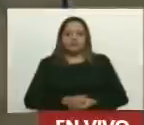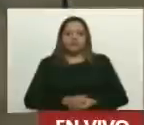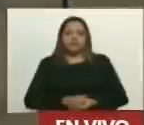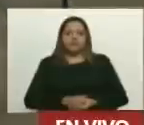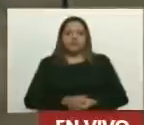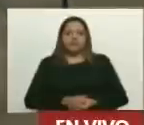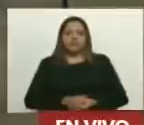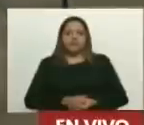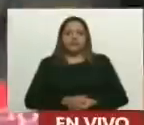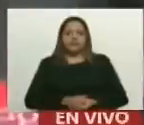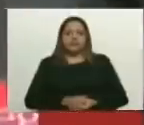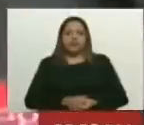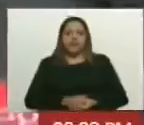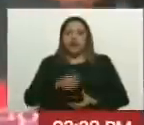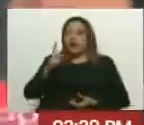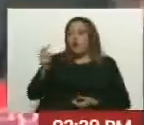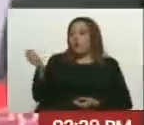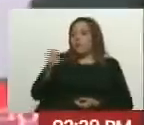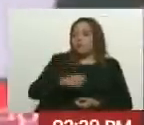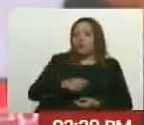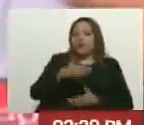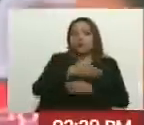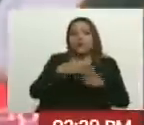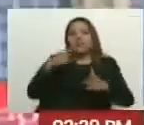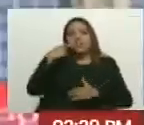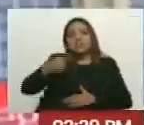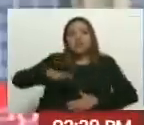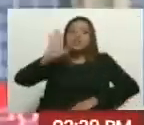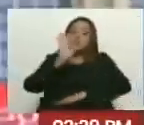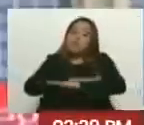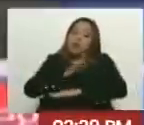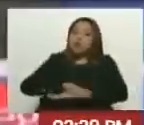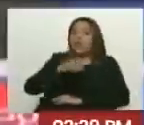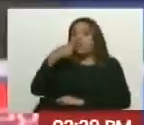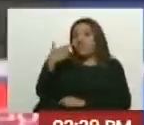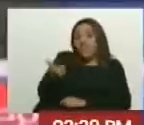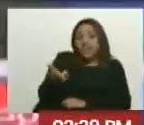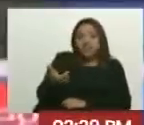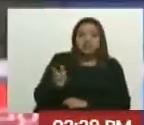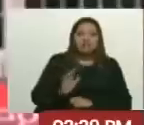Un mes y medio diciéndole que se porten bien.